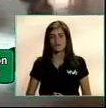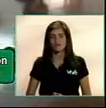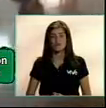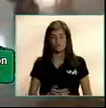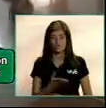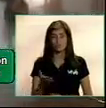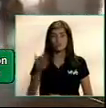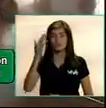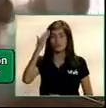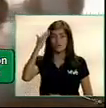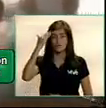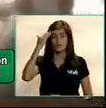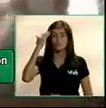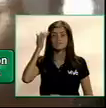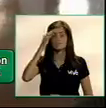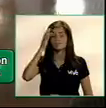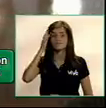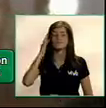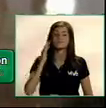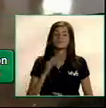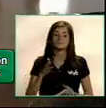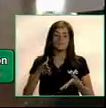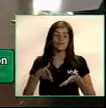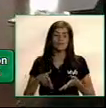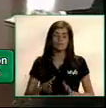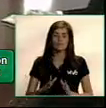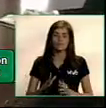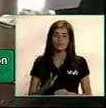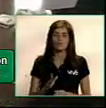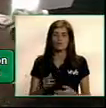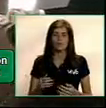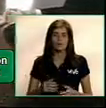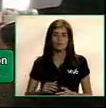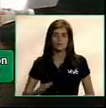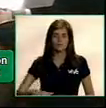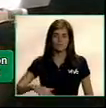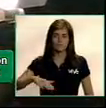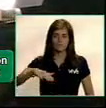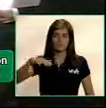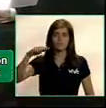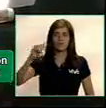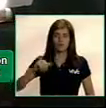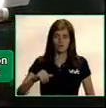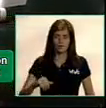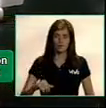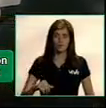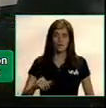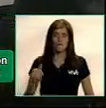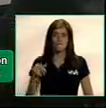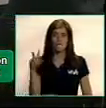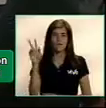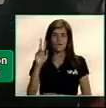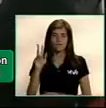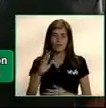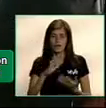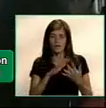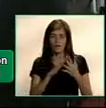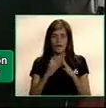ustedes saben, él nació, se crió en un, como llamamos en Venezuela, en un